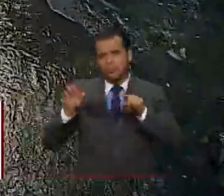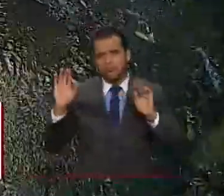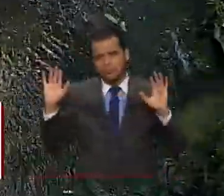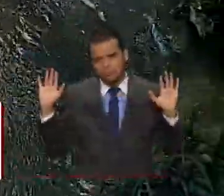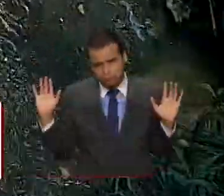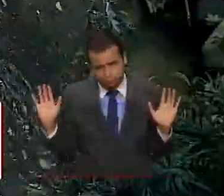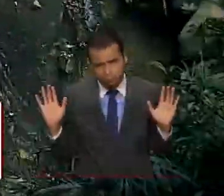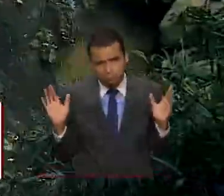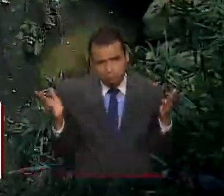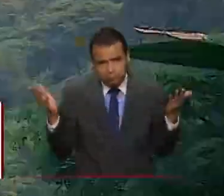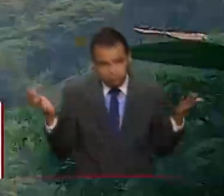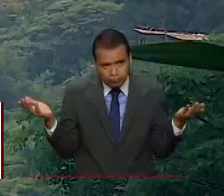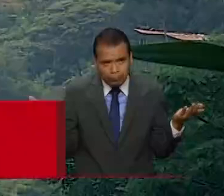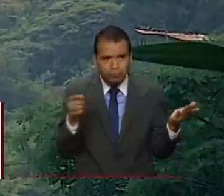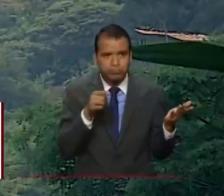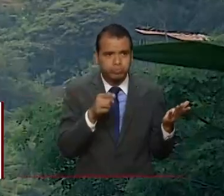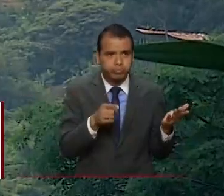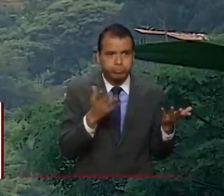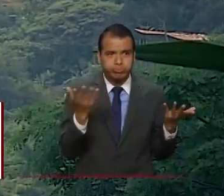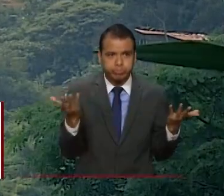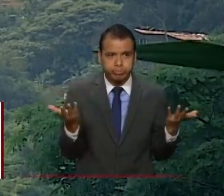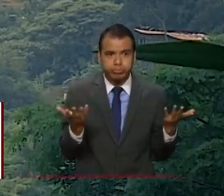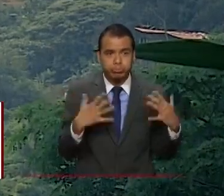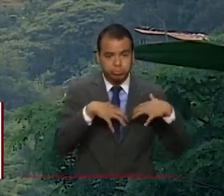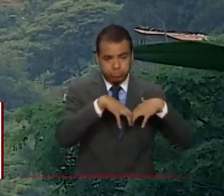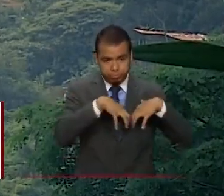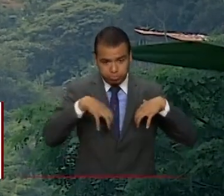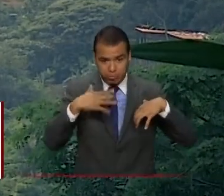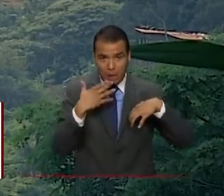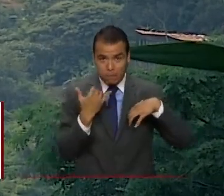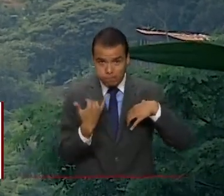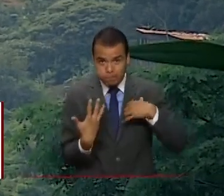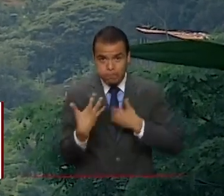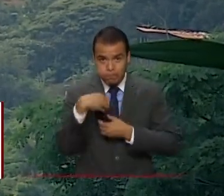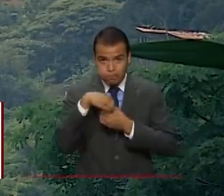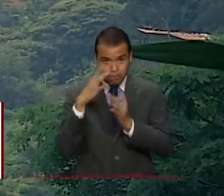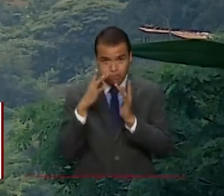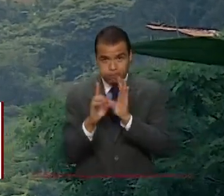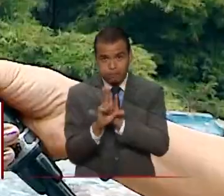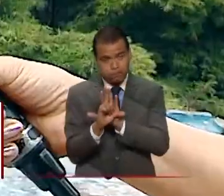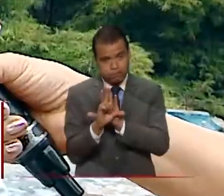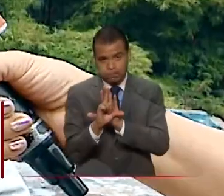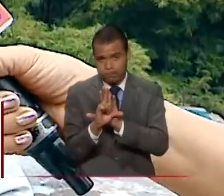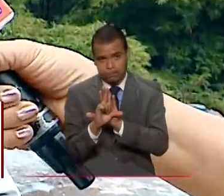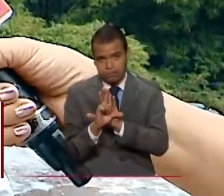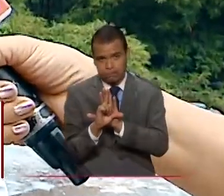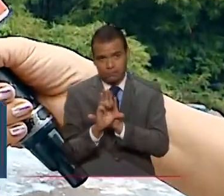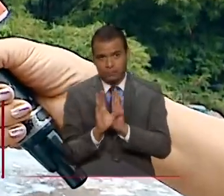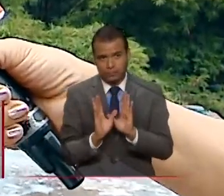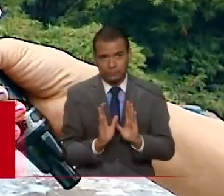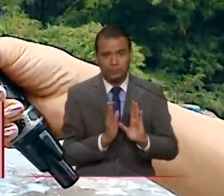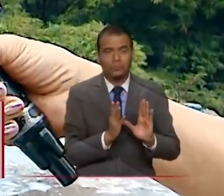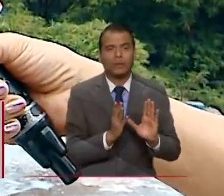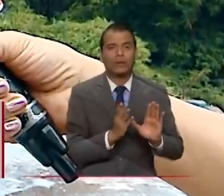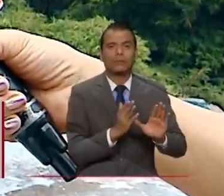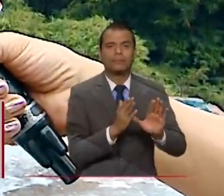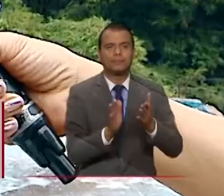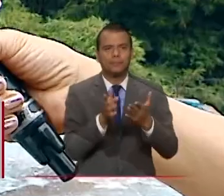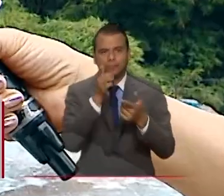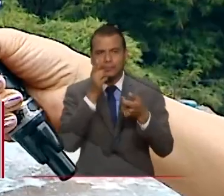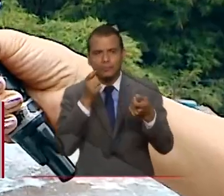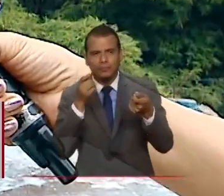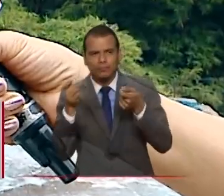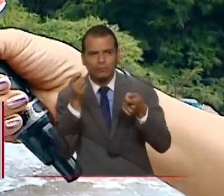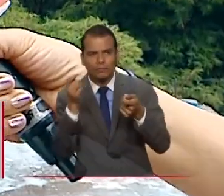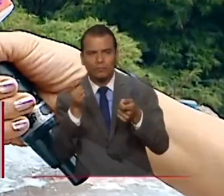sectores donde no debería existir esta proliferación de edificaciones. El plan de ordenación y manejo del recurso